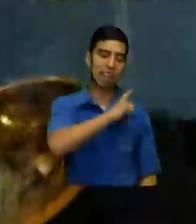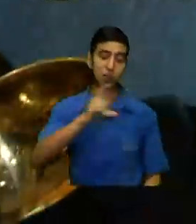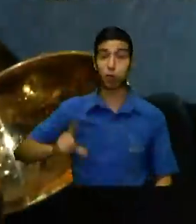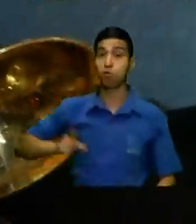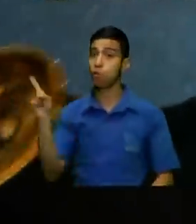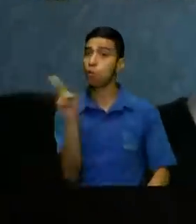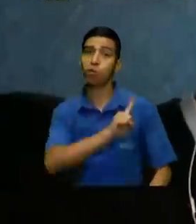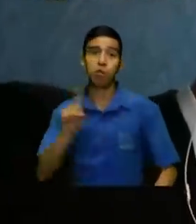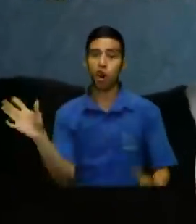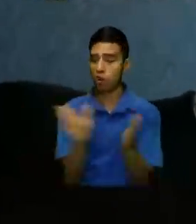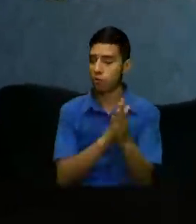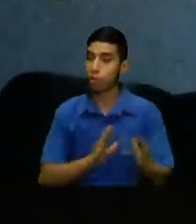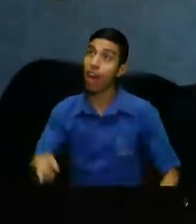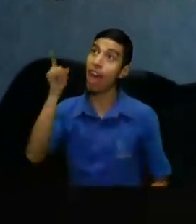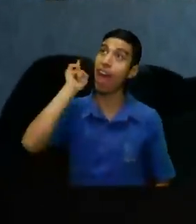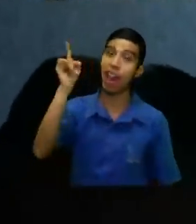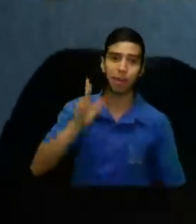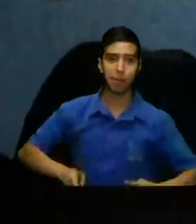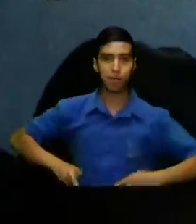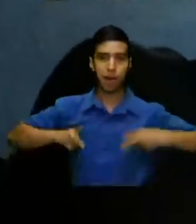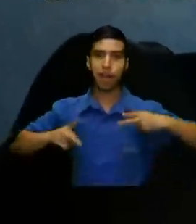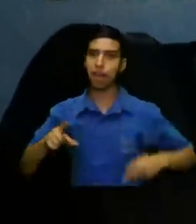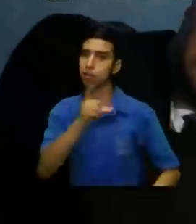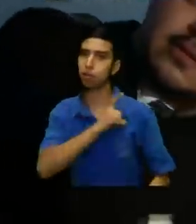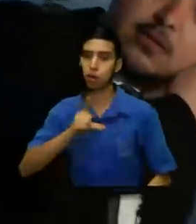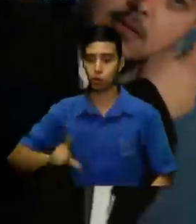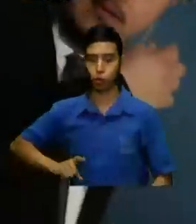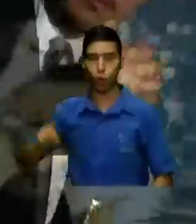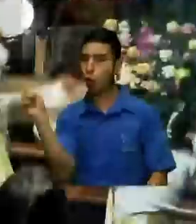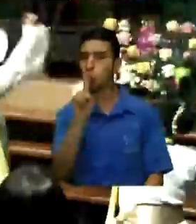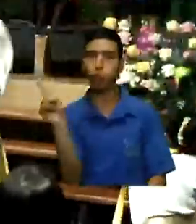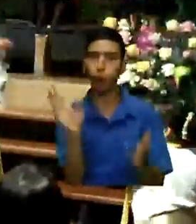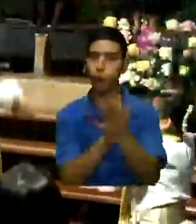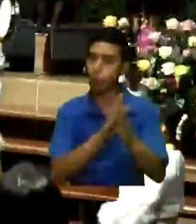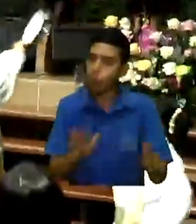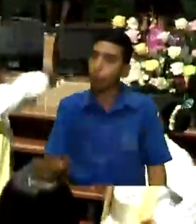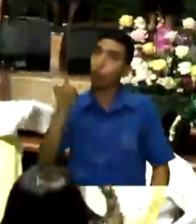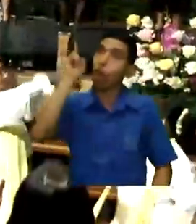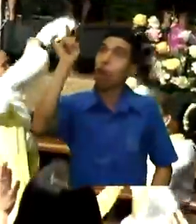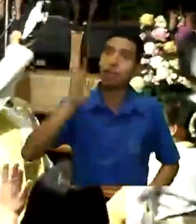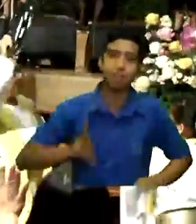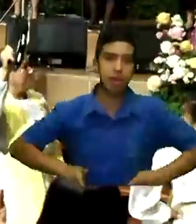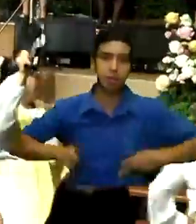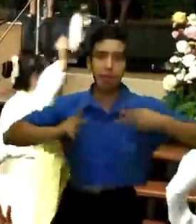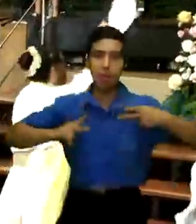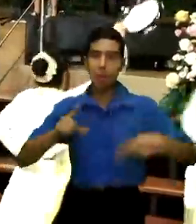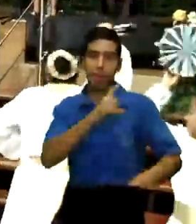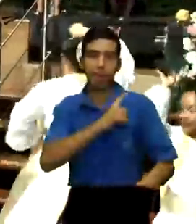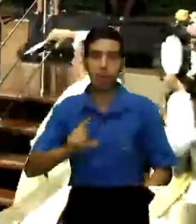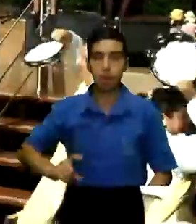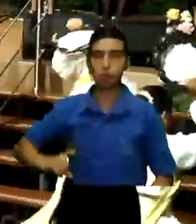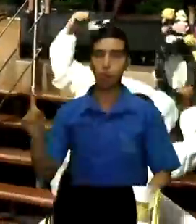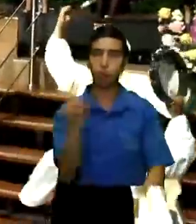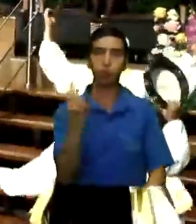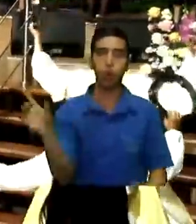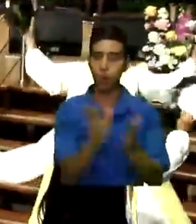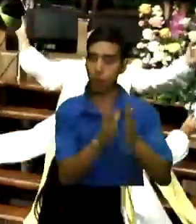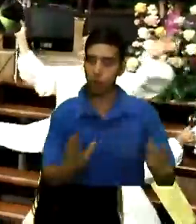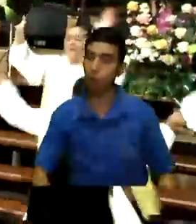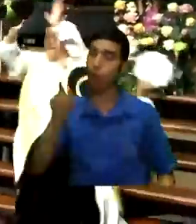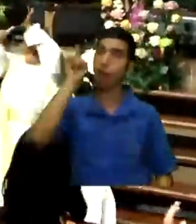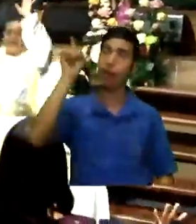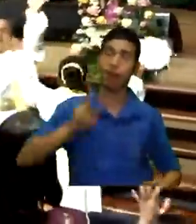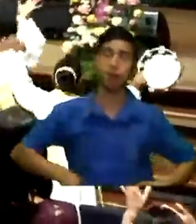Y Cristo no está muerto. Está vivo. Y Cristo no está muerto. Él está vivo. Y Cristo no está